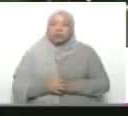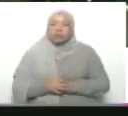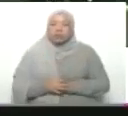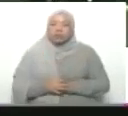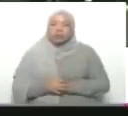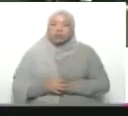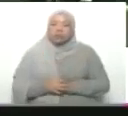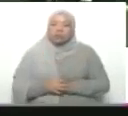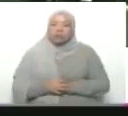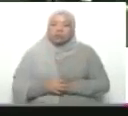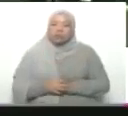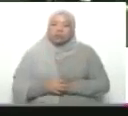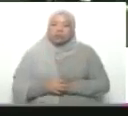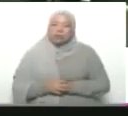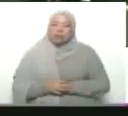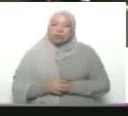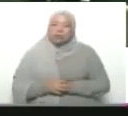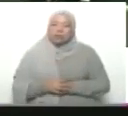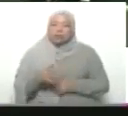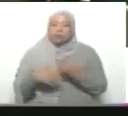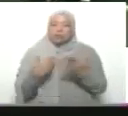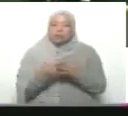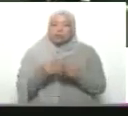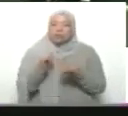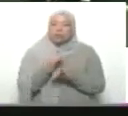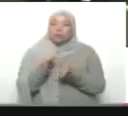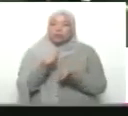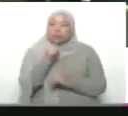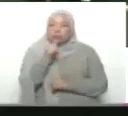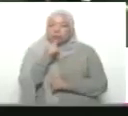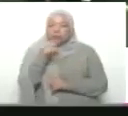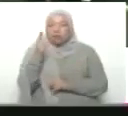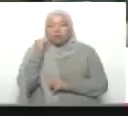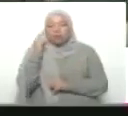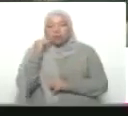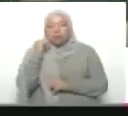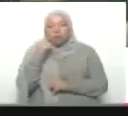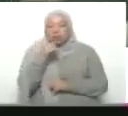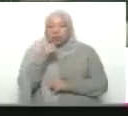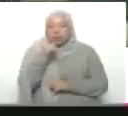días. Está en Alemania. Felipe Rengifo. Felipe Rengifo, el negro Felipe.